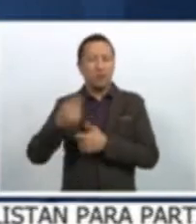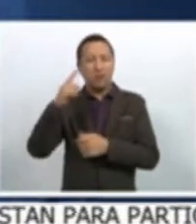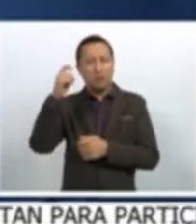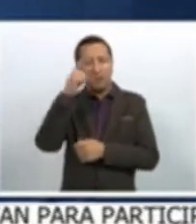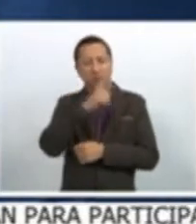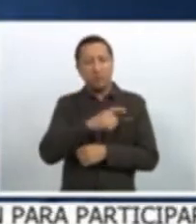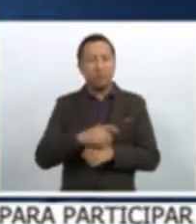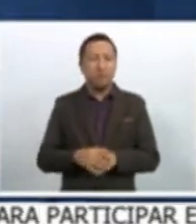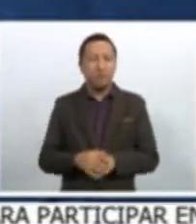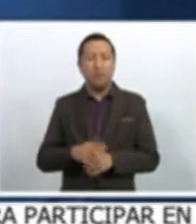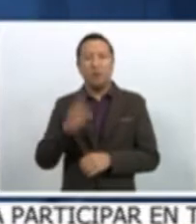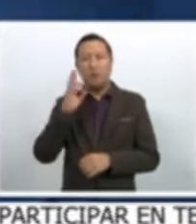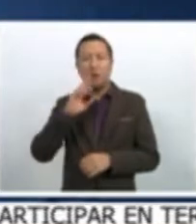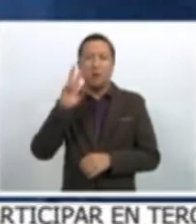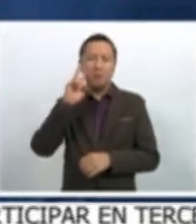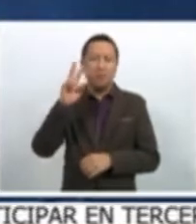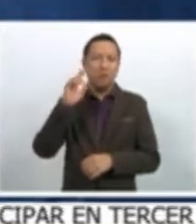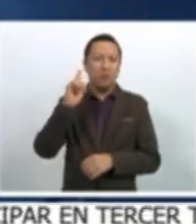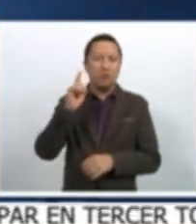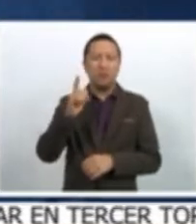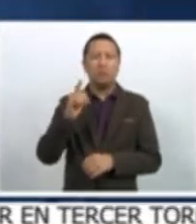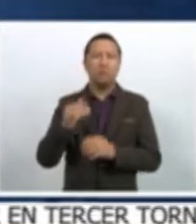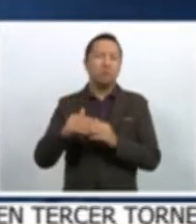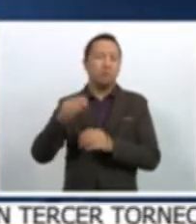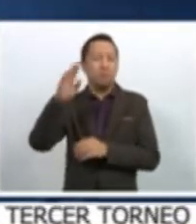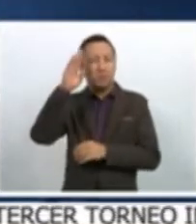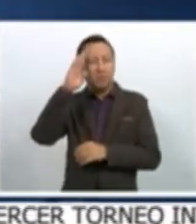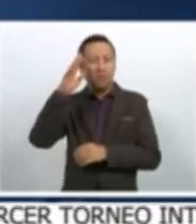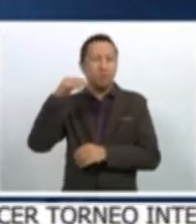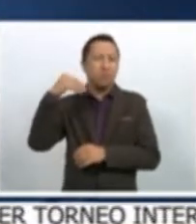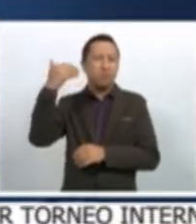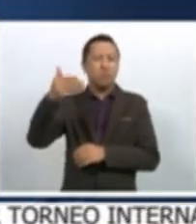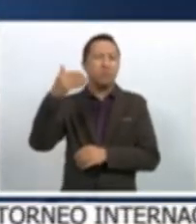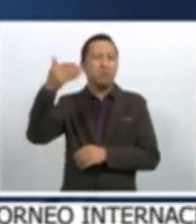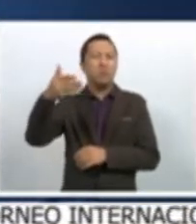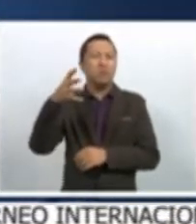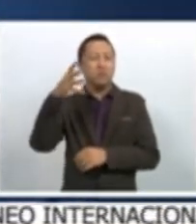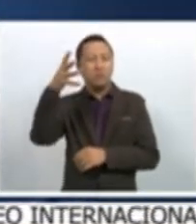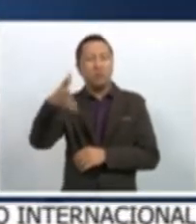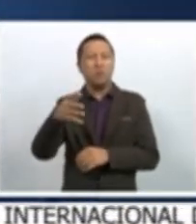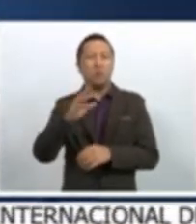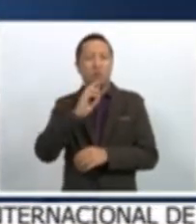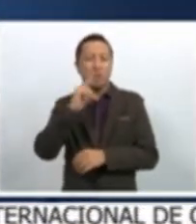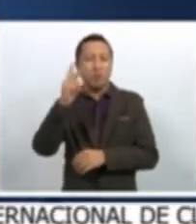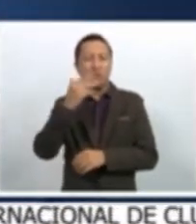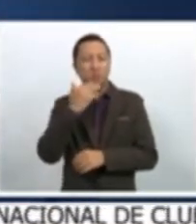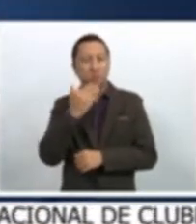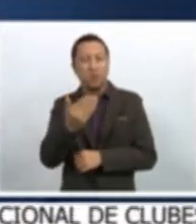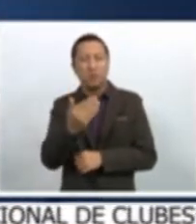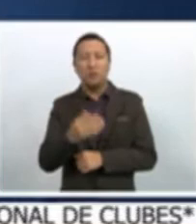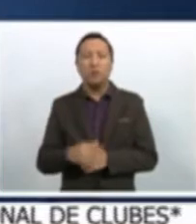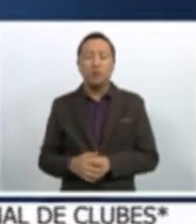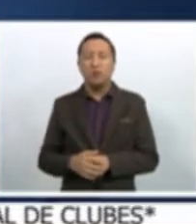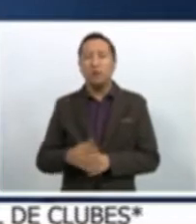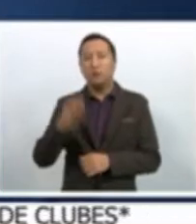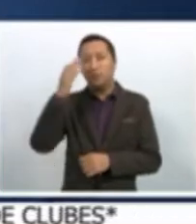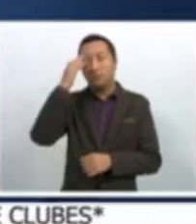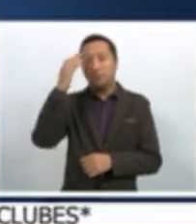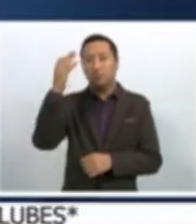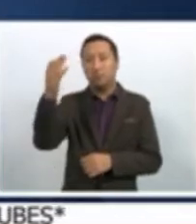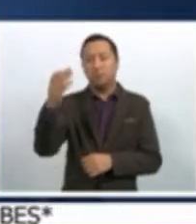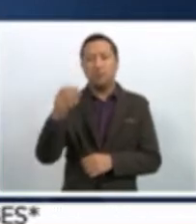abuso, se ve bien. Qué malo que tardó tanto, qué bueno que va a darse, y ojalá si